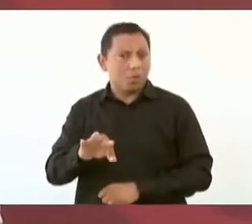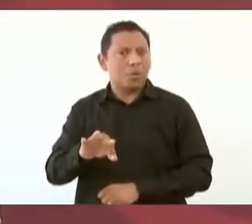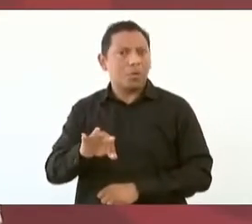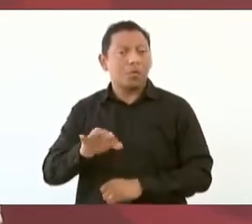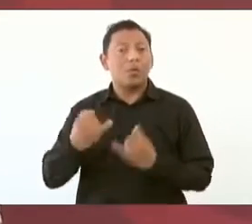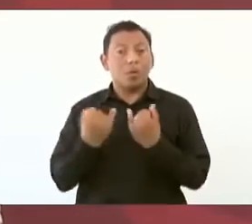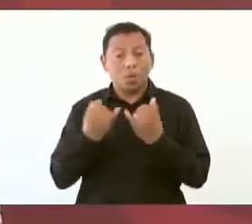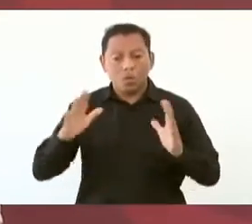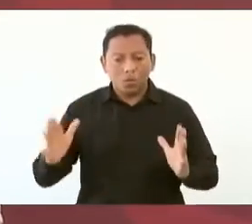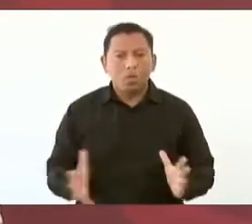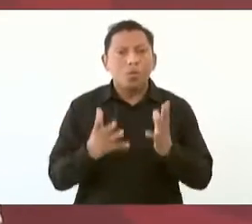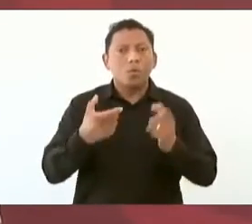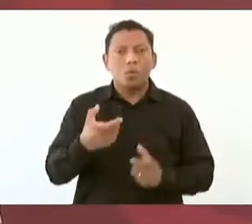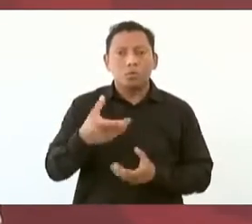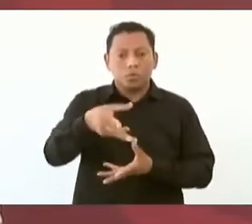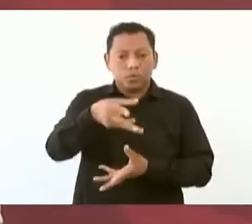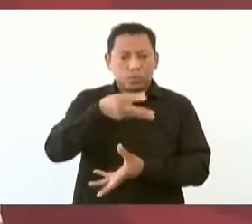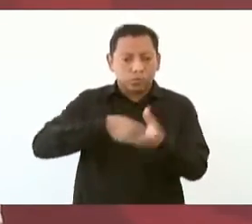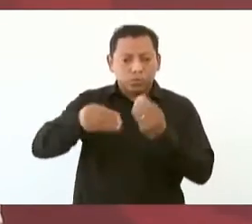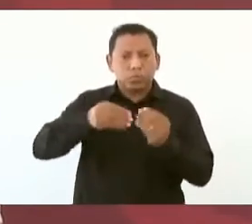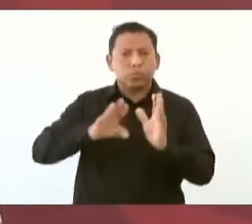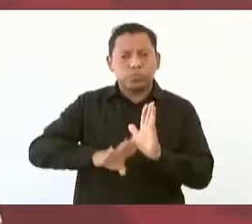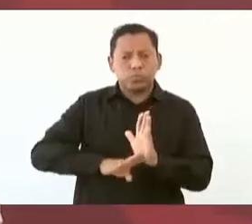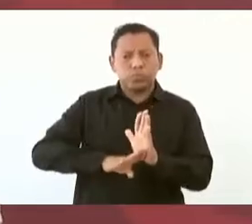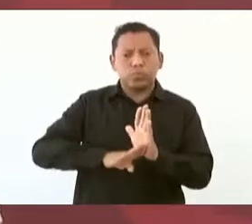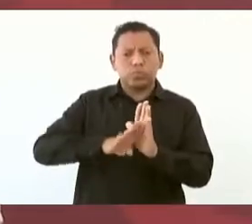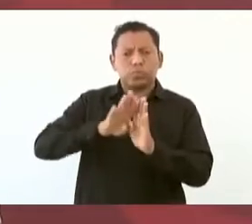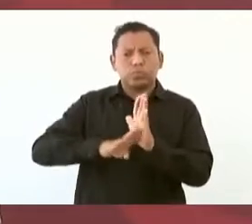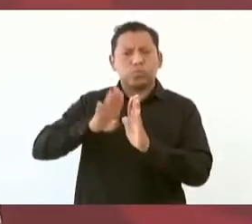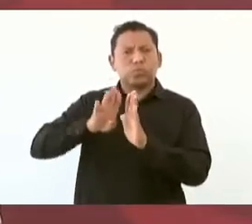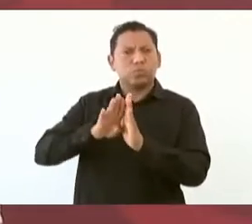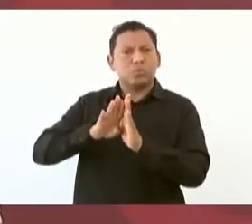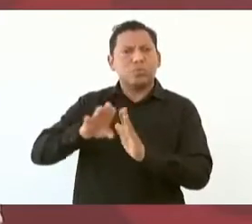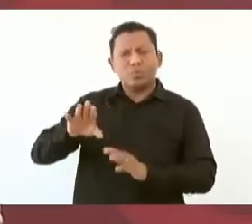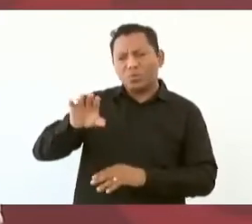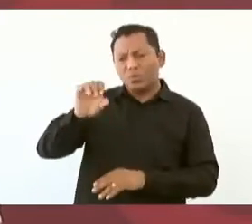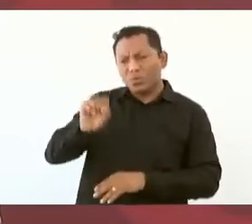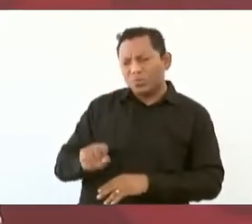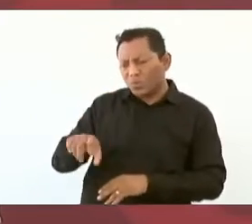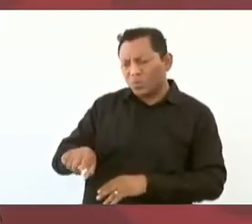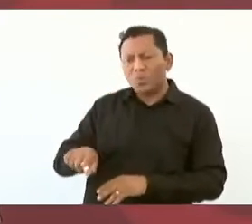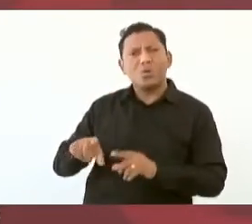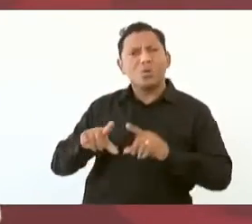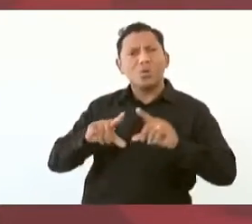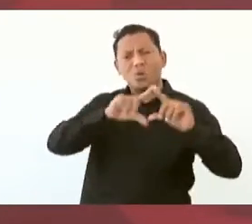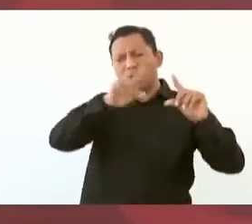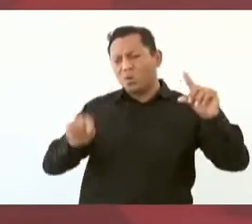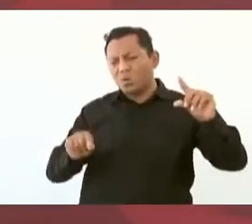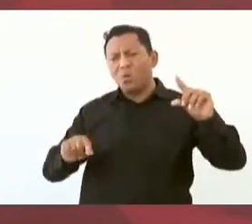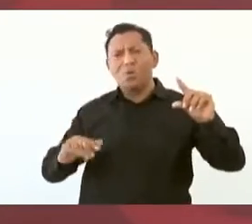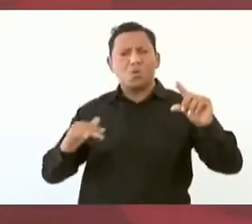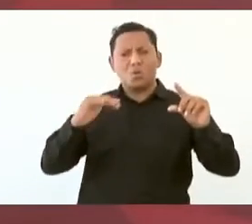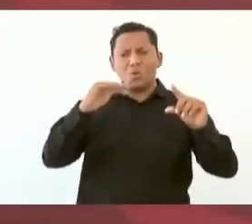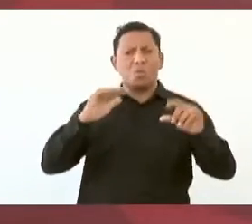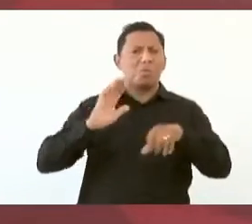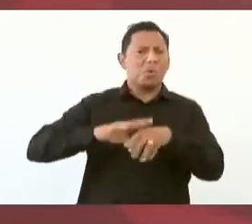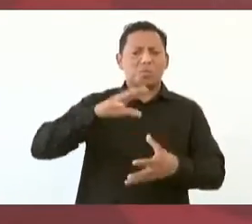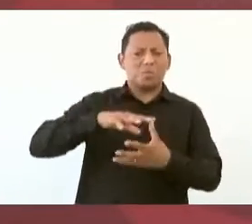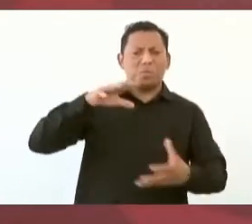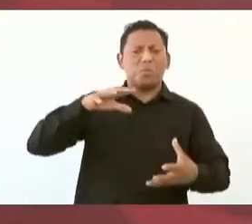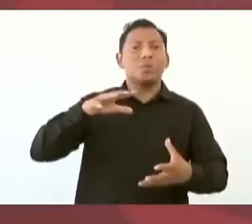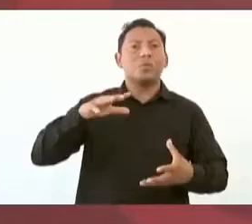se reactiva la economía en los estados de abajo hacia arriba y se